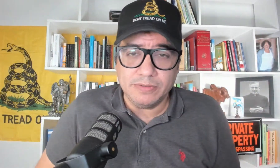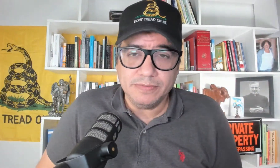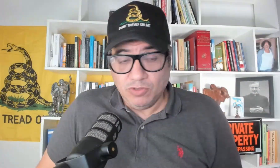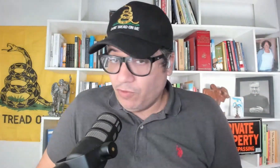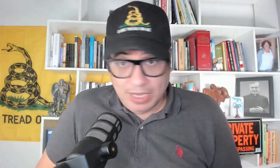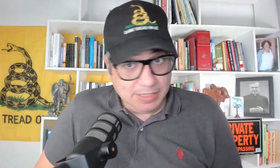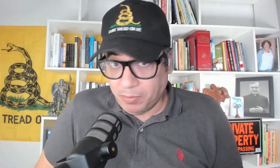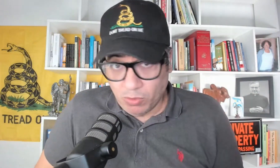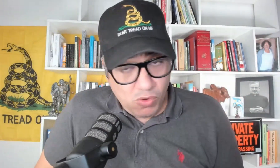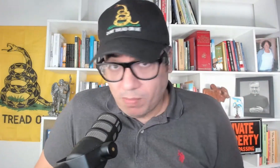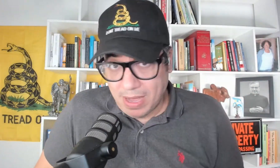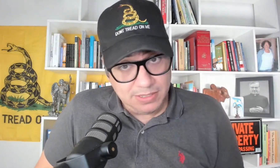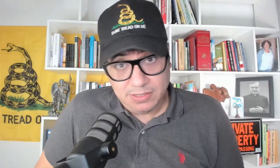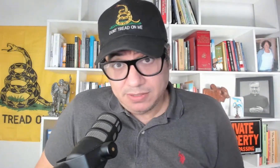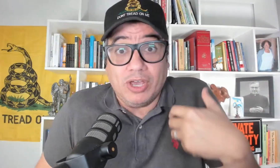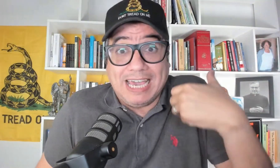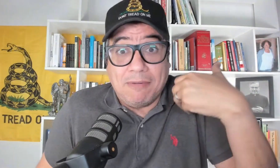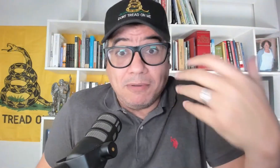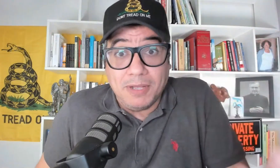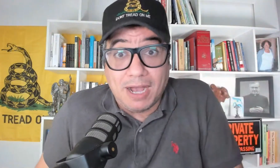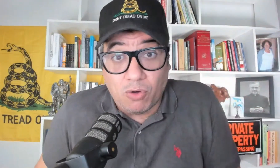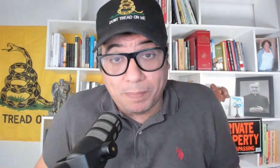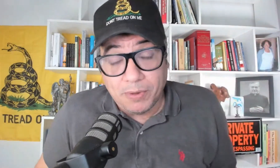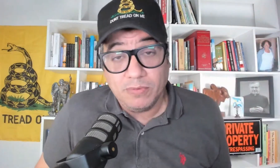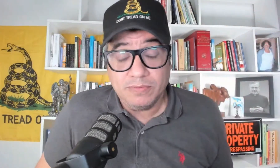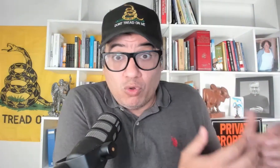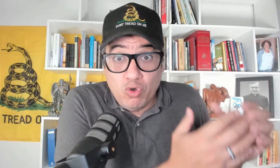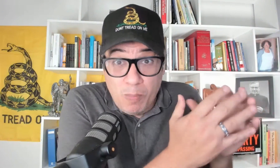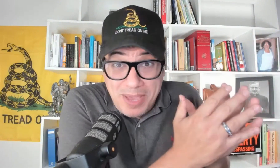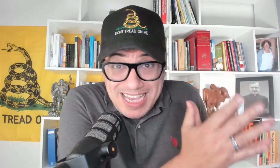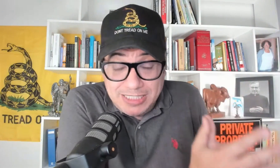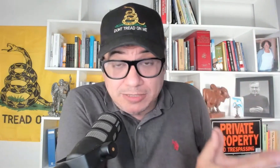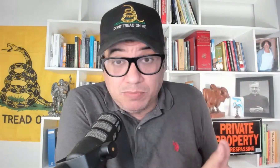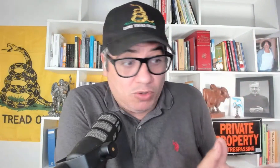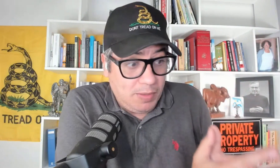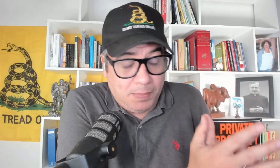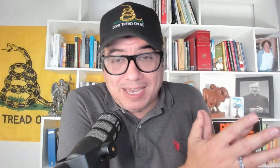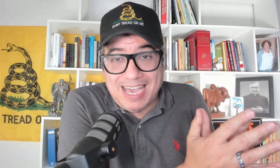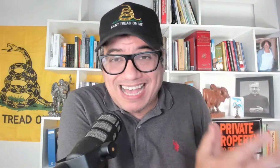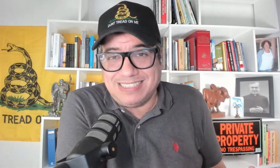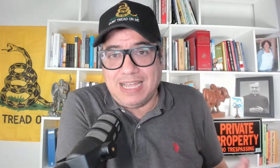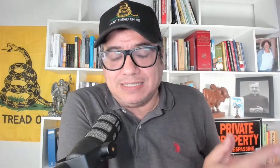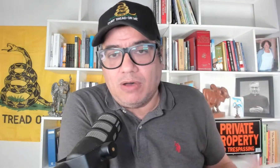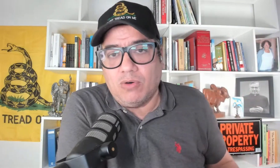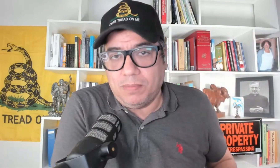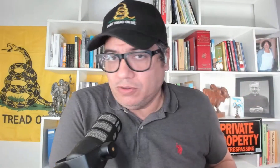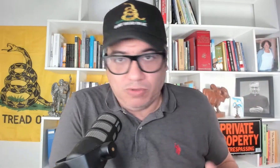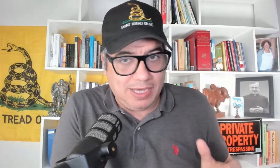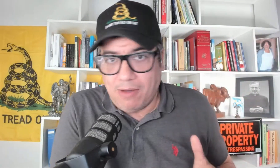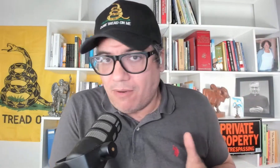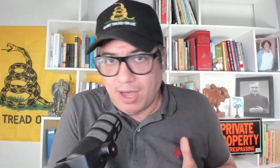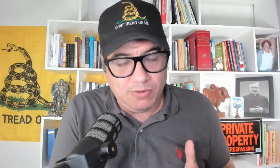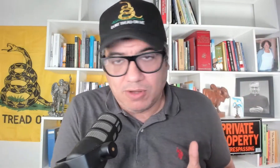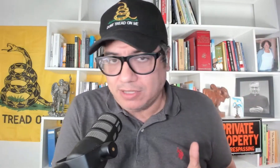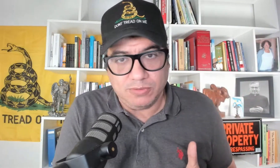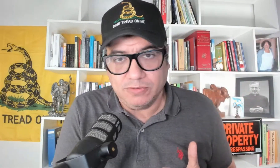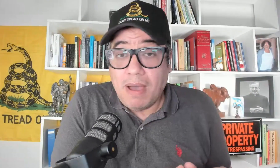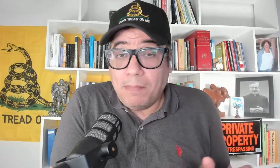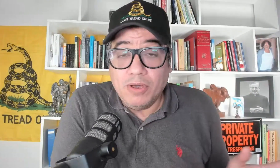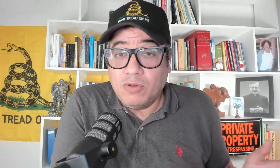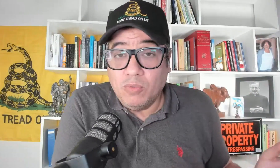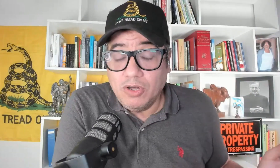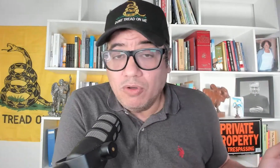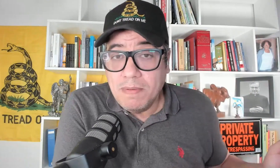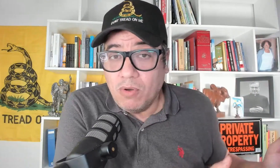7 por ciento no fue que se produjo más pero de que va a vivir acopio con lo mismo que gasta hasta ahora porque no es que va a bajar los gastos